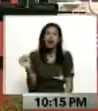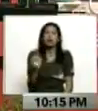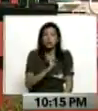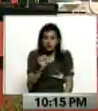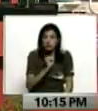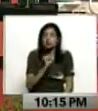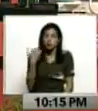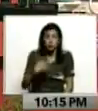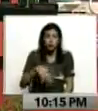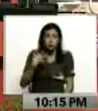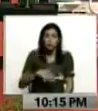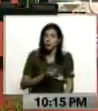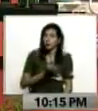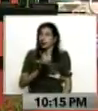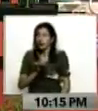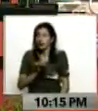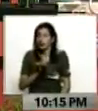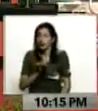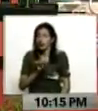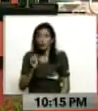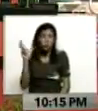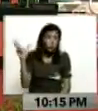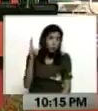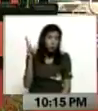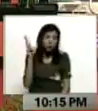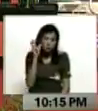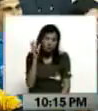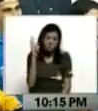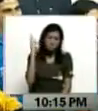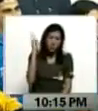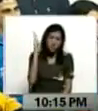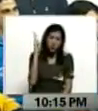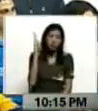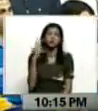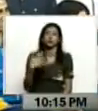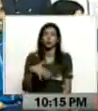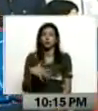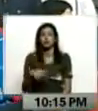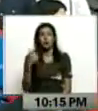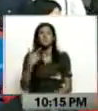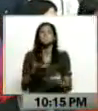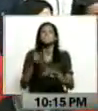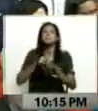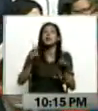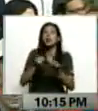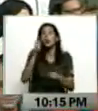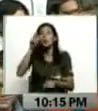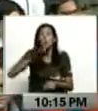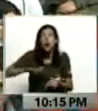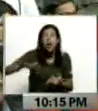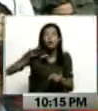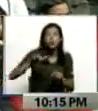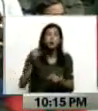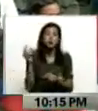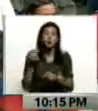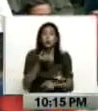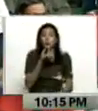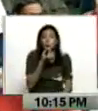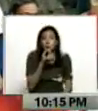lado se asusta más o se asusta guanarito no guanarito que es la tierra del